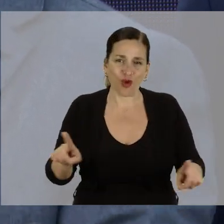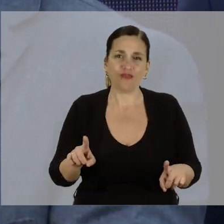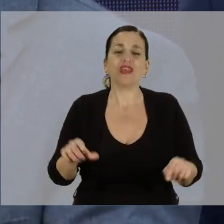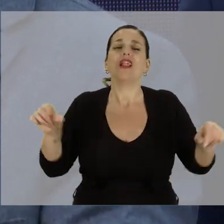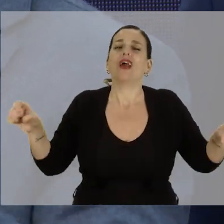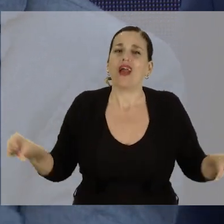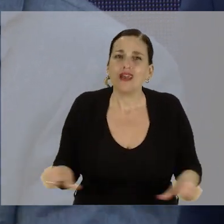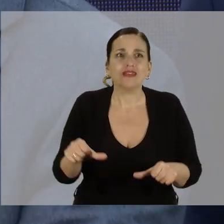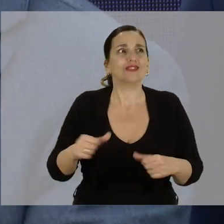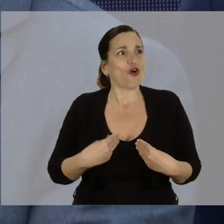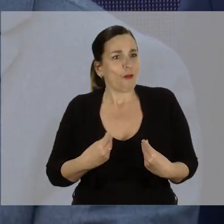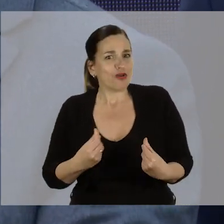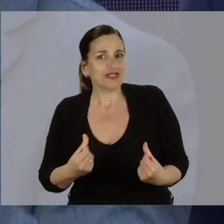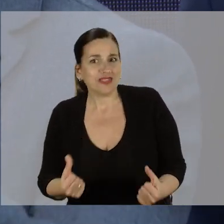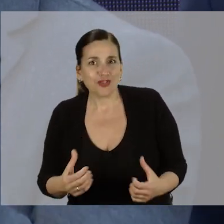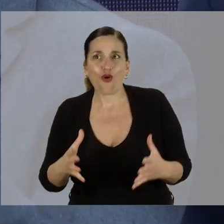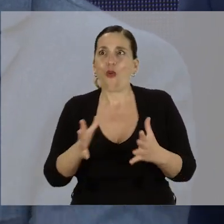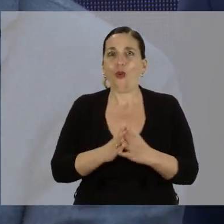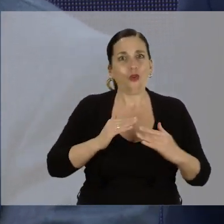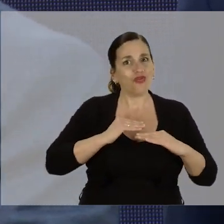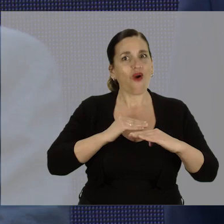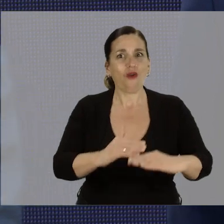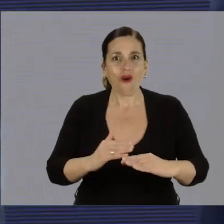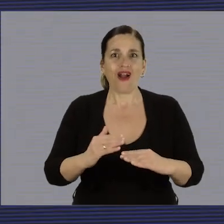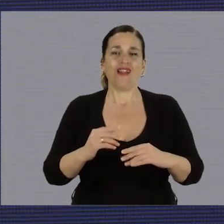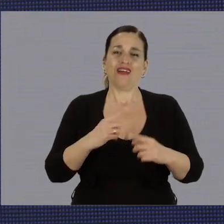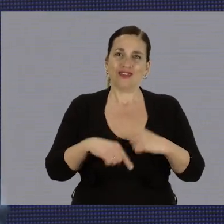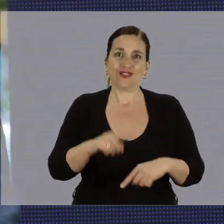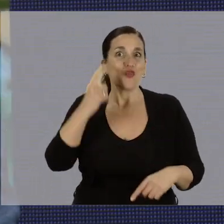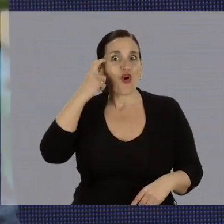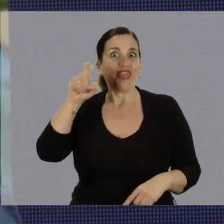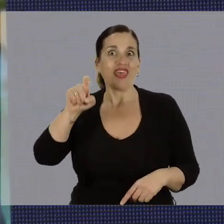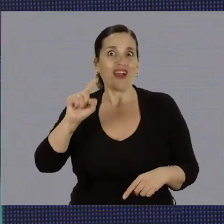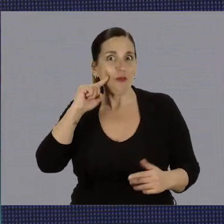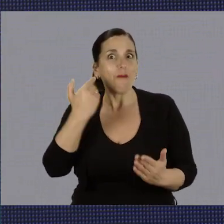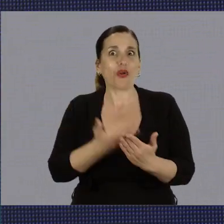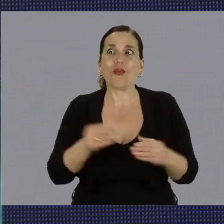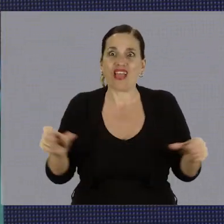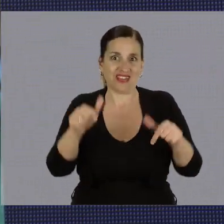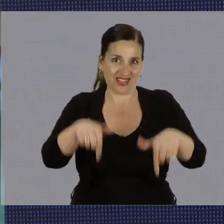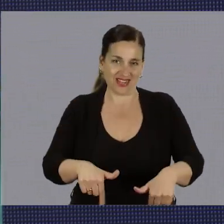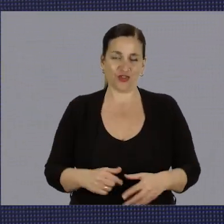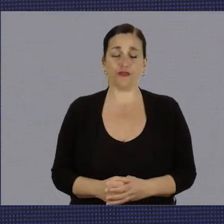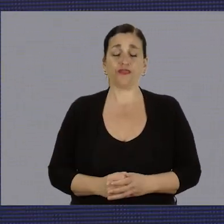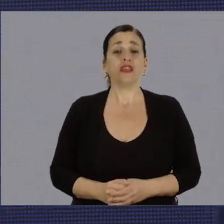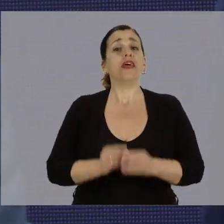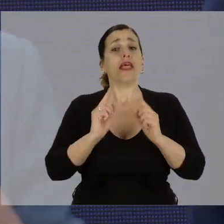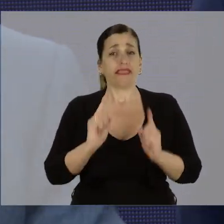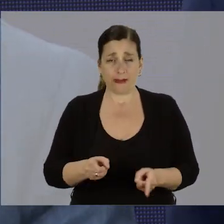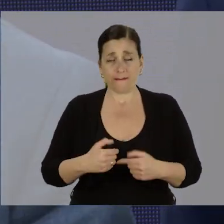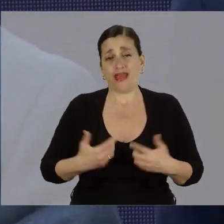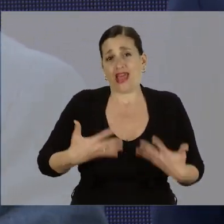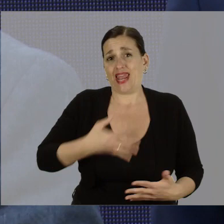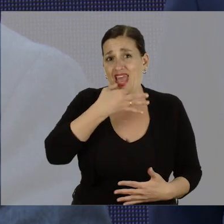Pero la trasladó, sintió con otros y tuvo esa idea. Y la